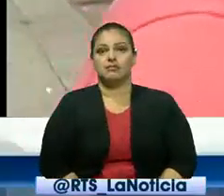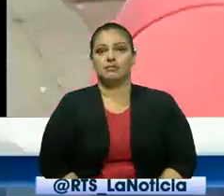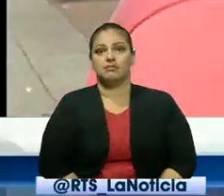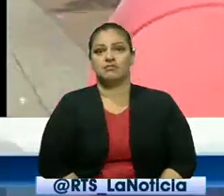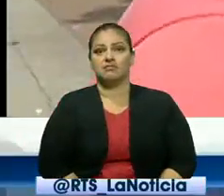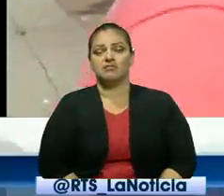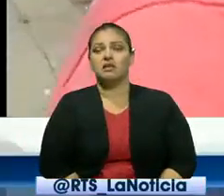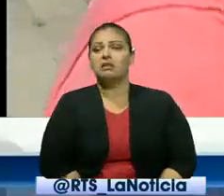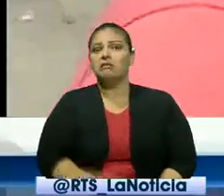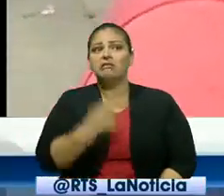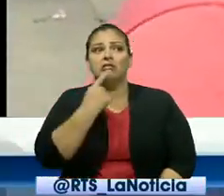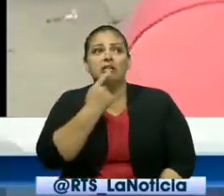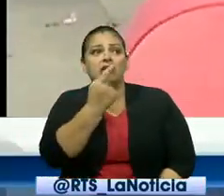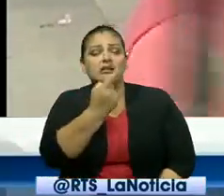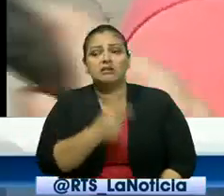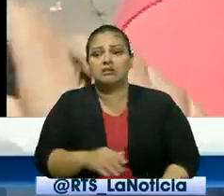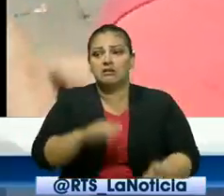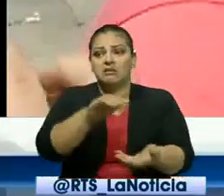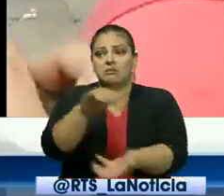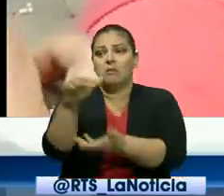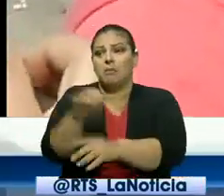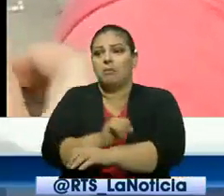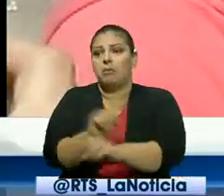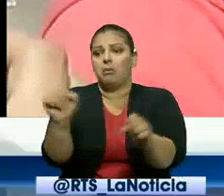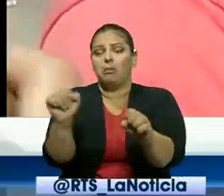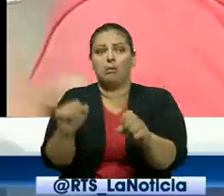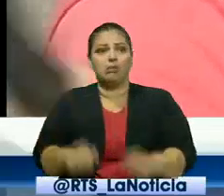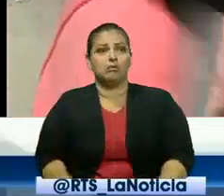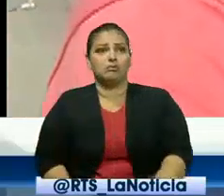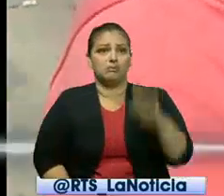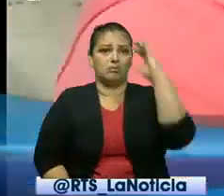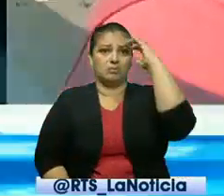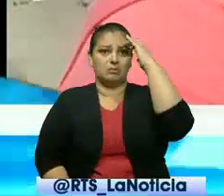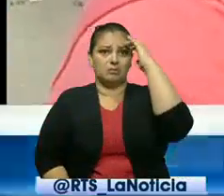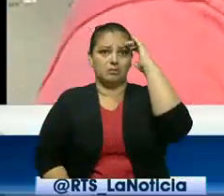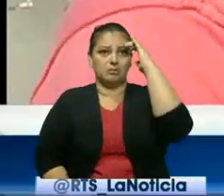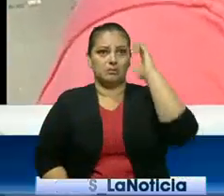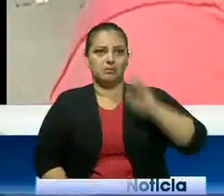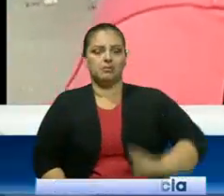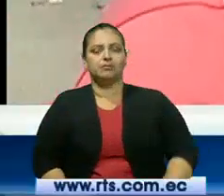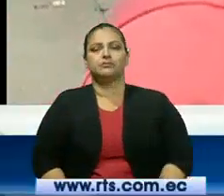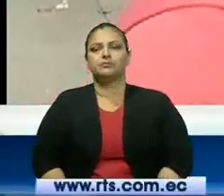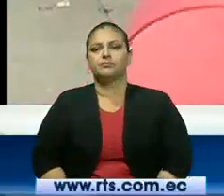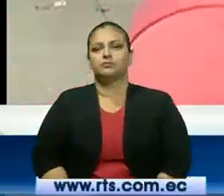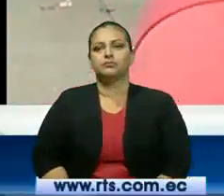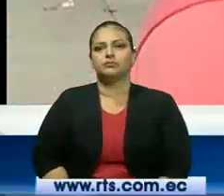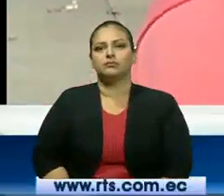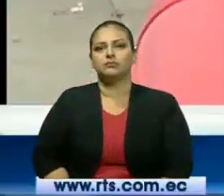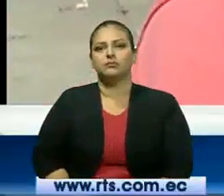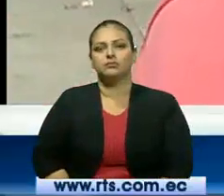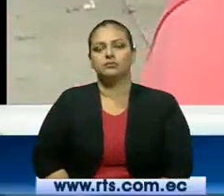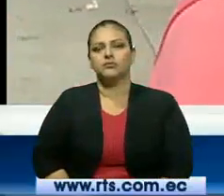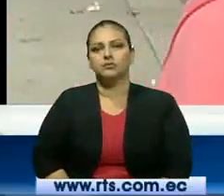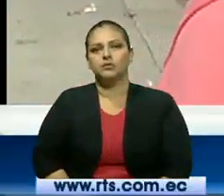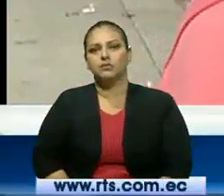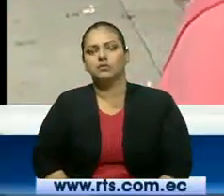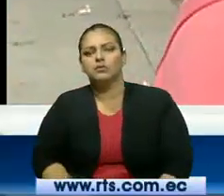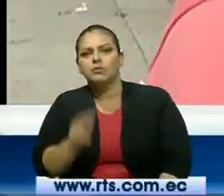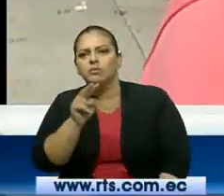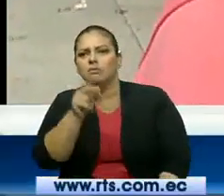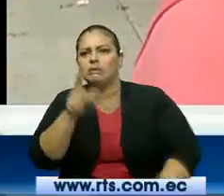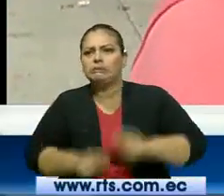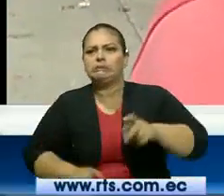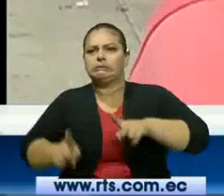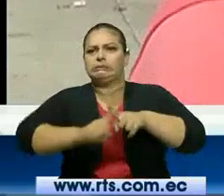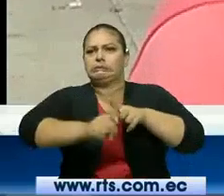dicho nada todavía. Pero sí le alarma un poco ver de pronto la... Claro, pues de ver la gente cómo en antes salía,